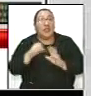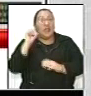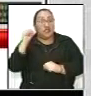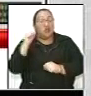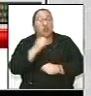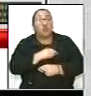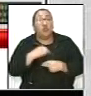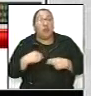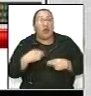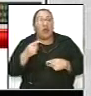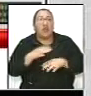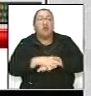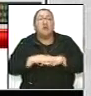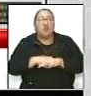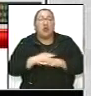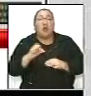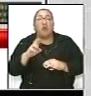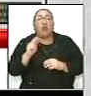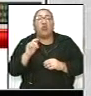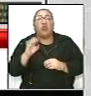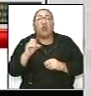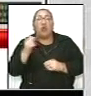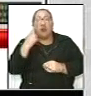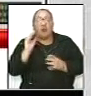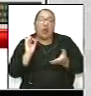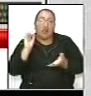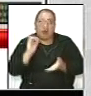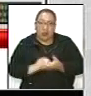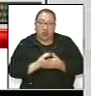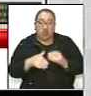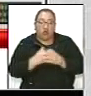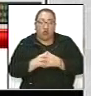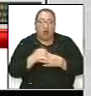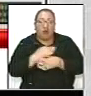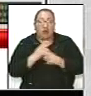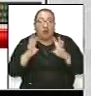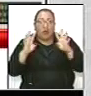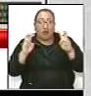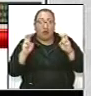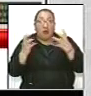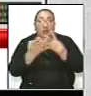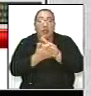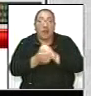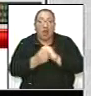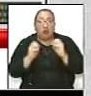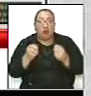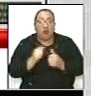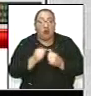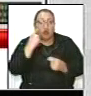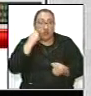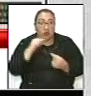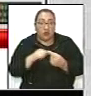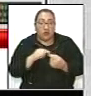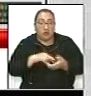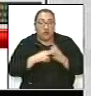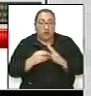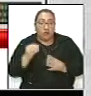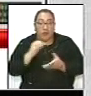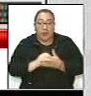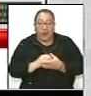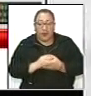Humanos elaboró el protocolo para la aplicación de la mediación penal juvenil, cuyo objetivo es